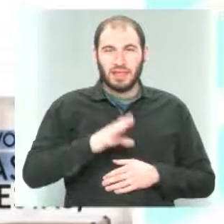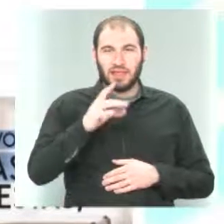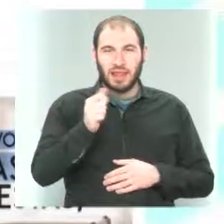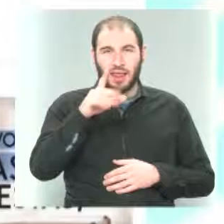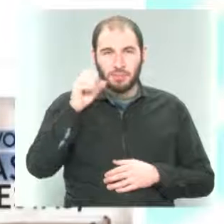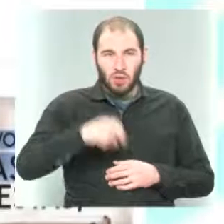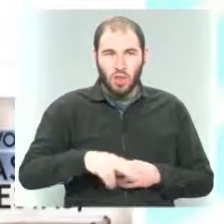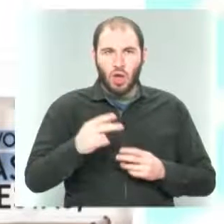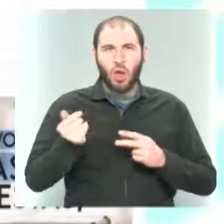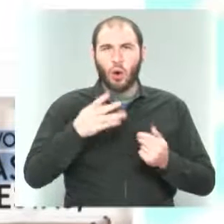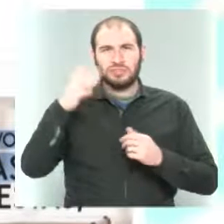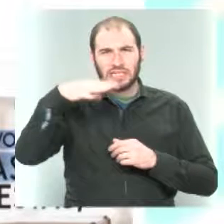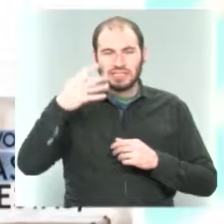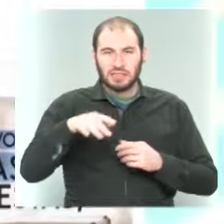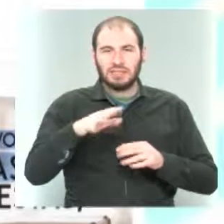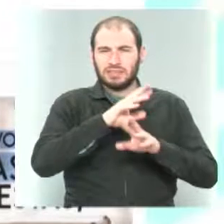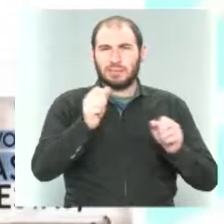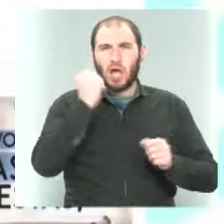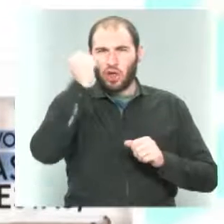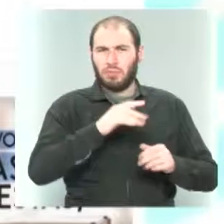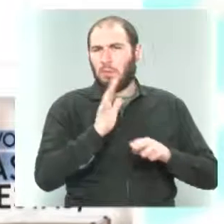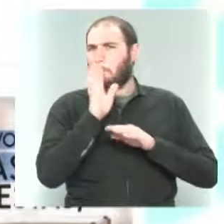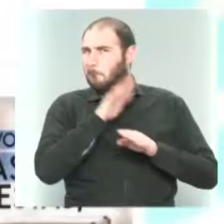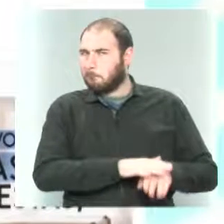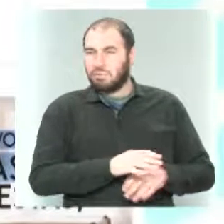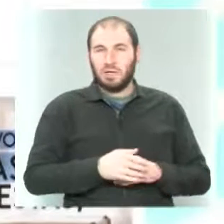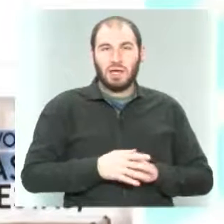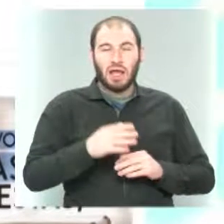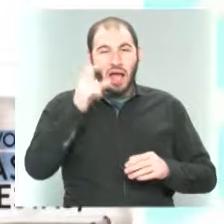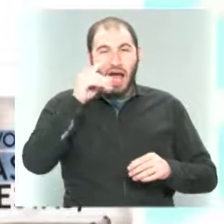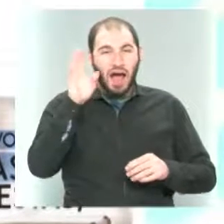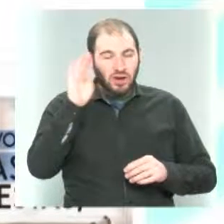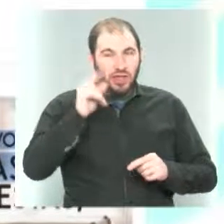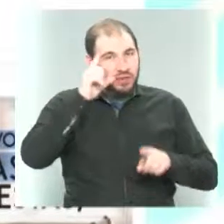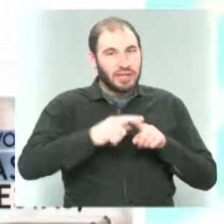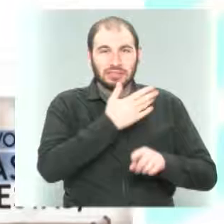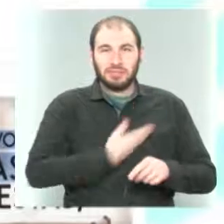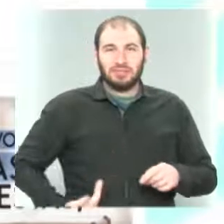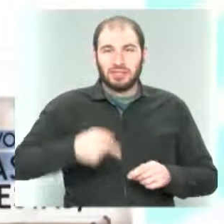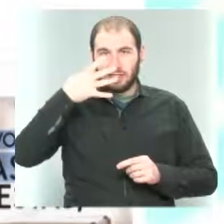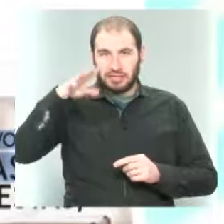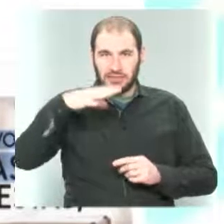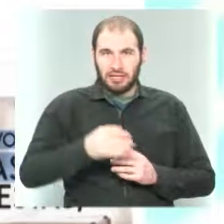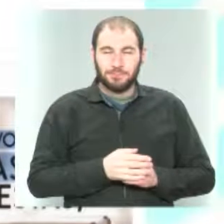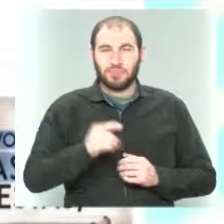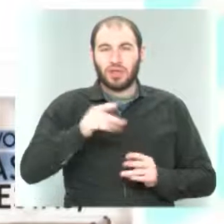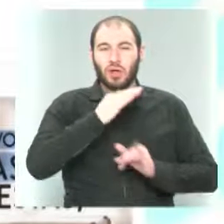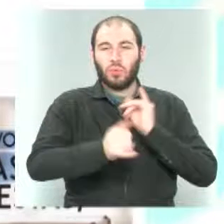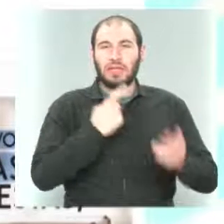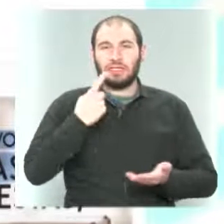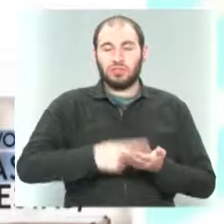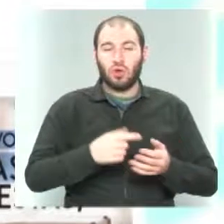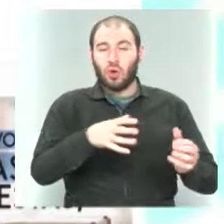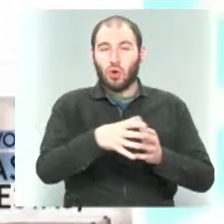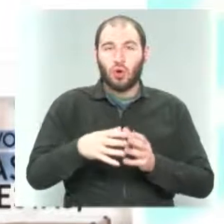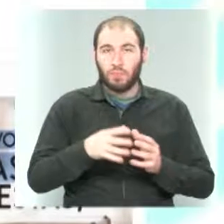Dalbón, usaron a Cristina para tapar el desastre económico. El abogado de la expresidenta Cristina Fernández de Kirchner se refirió a la decisión de los